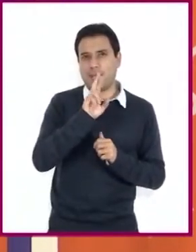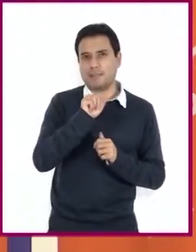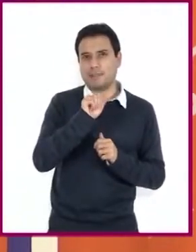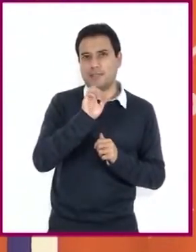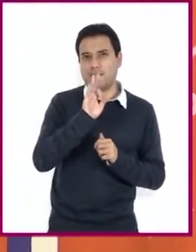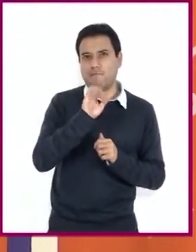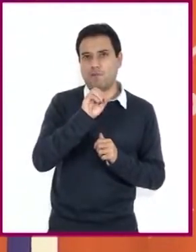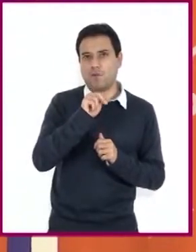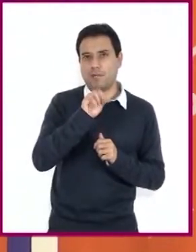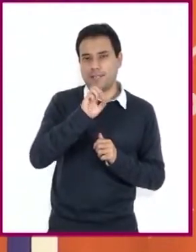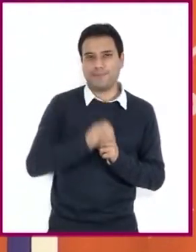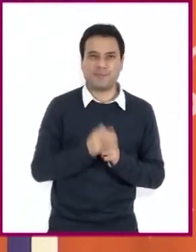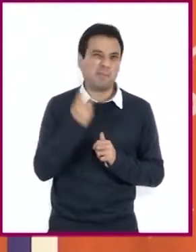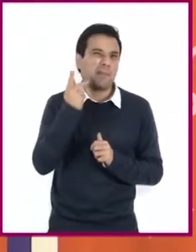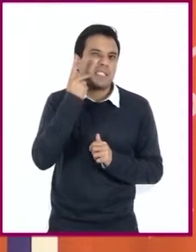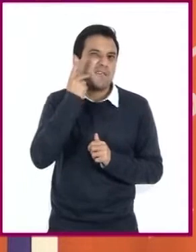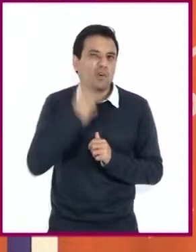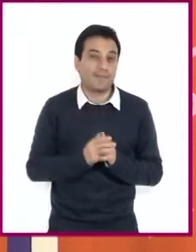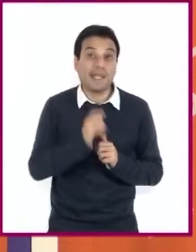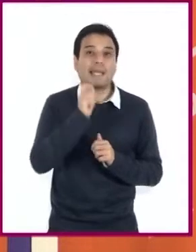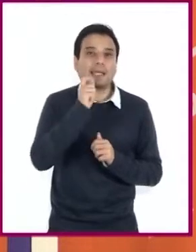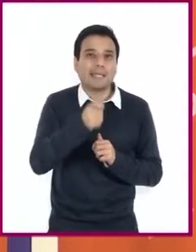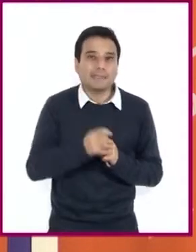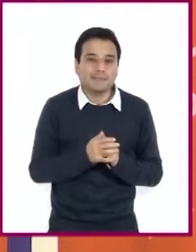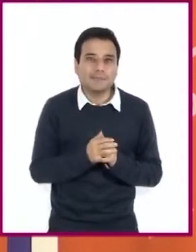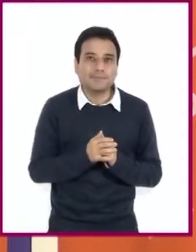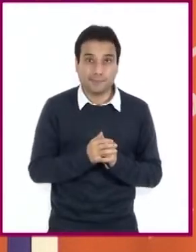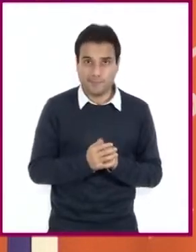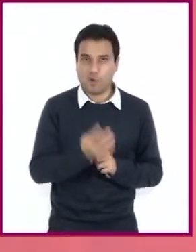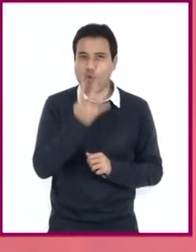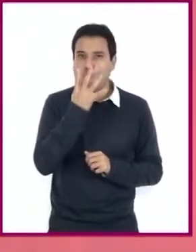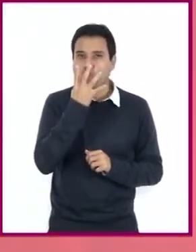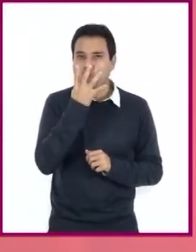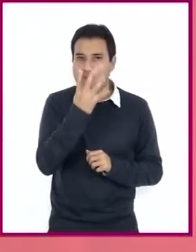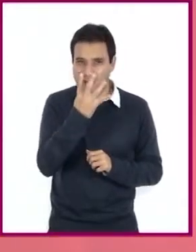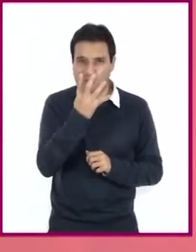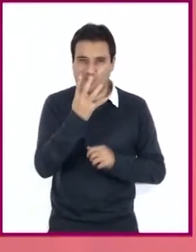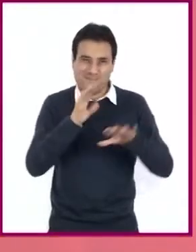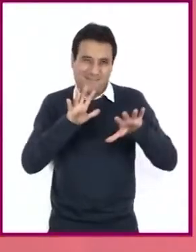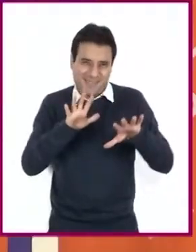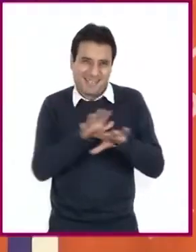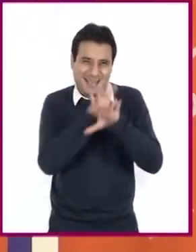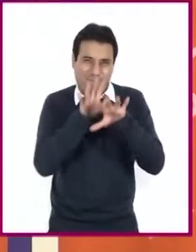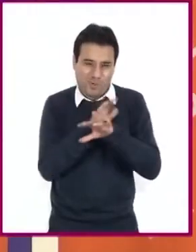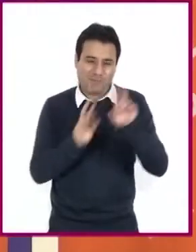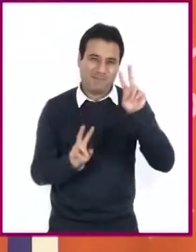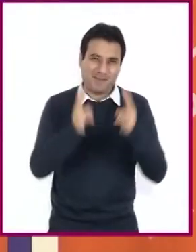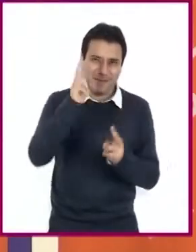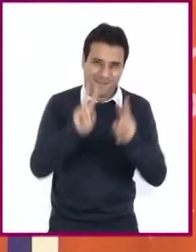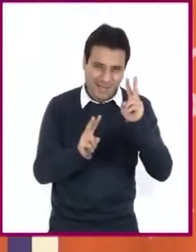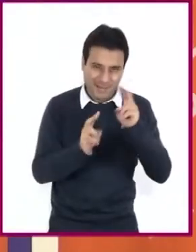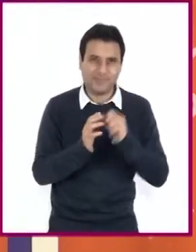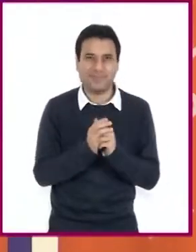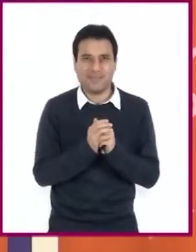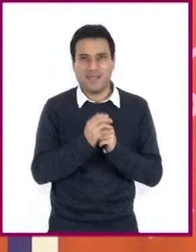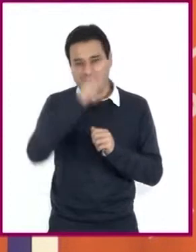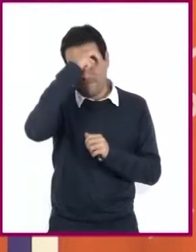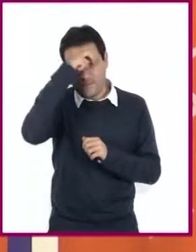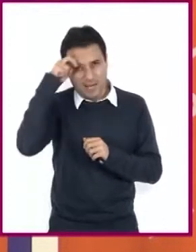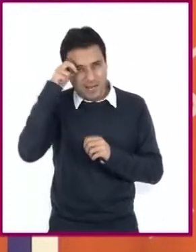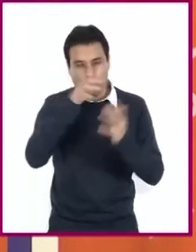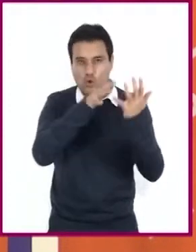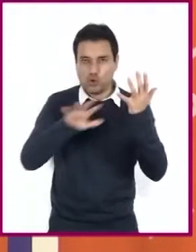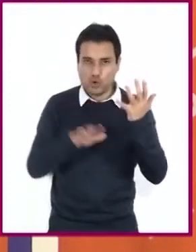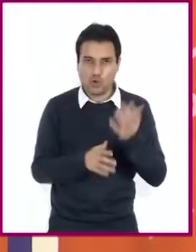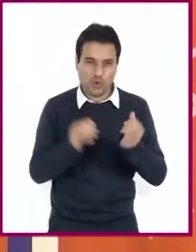cual intenta explicar el transcurrir de las 4 estaciones del año: primavera, verano, otoño